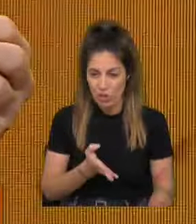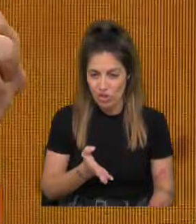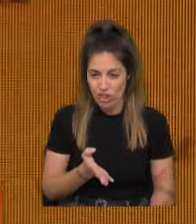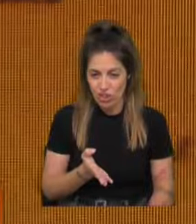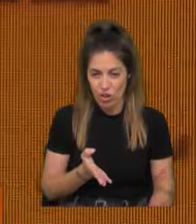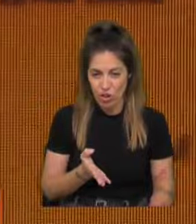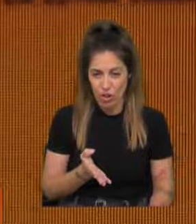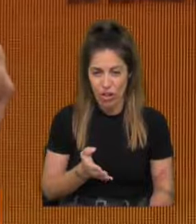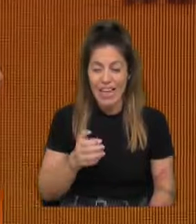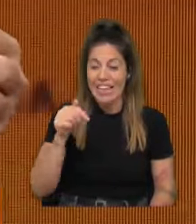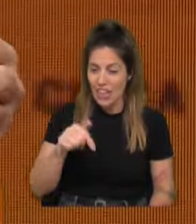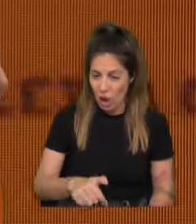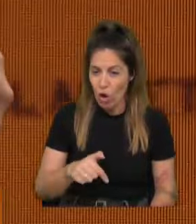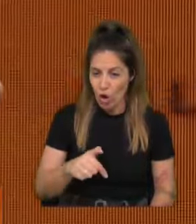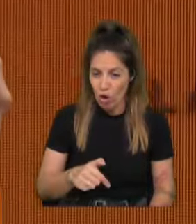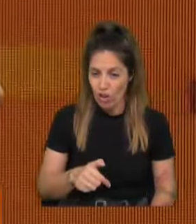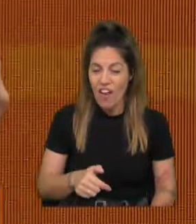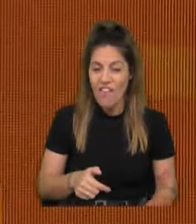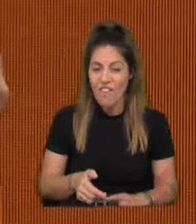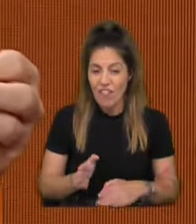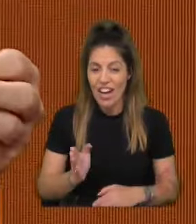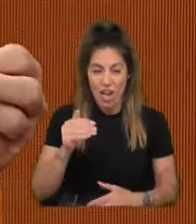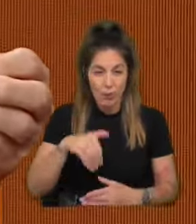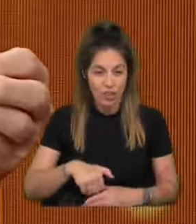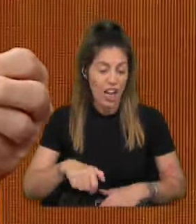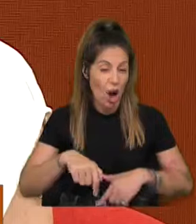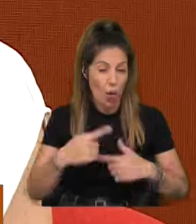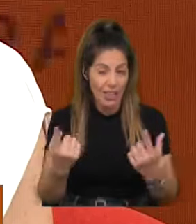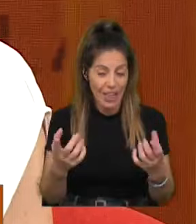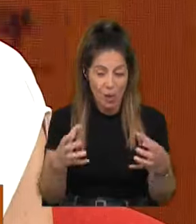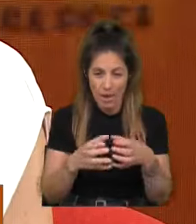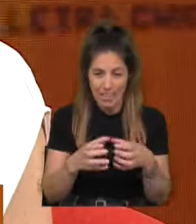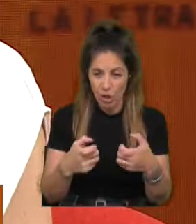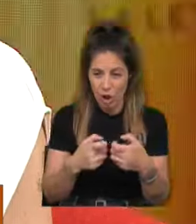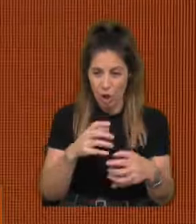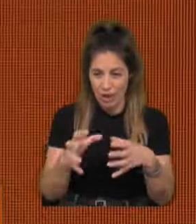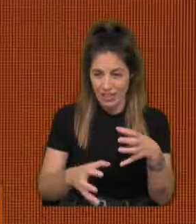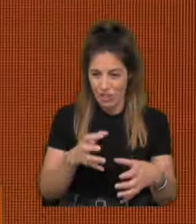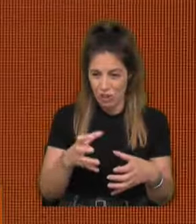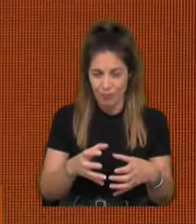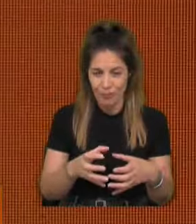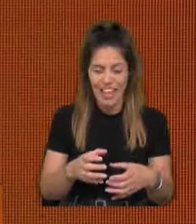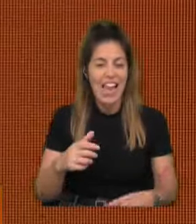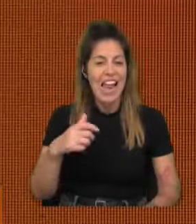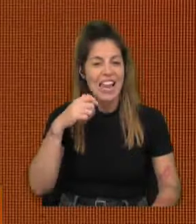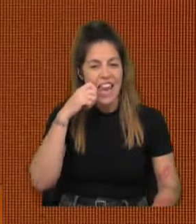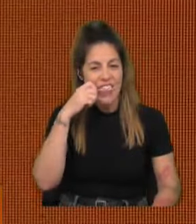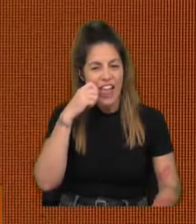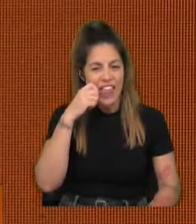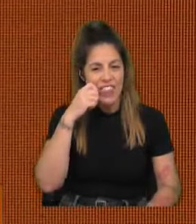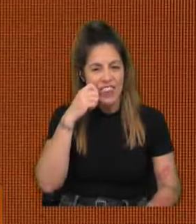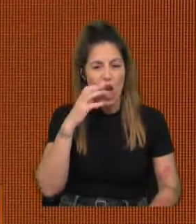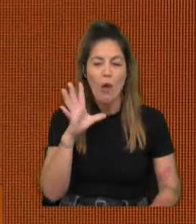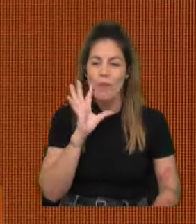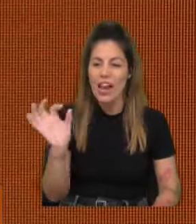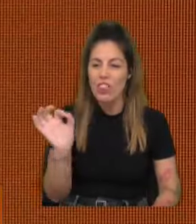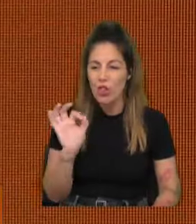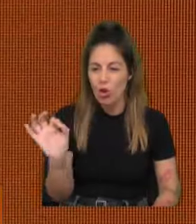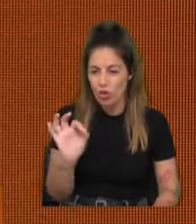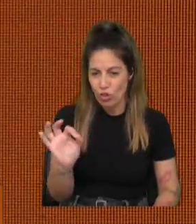los que hoy estarían votando a cualquiera de los partidos de la coalición la edad mínima Perdón la